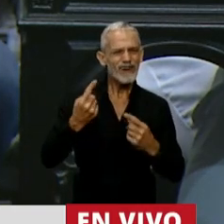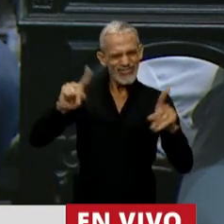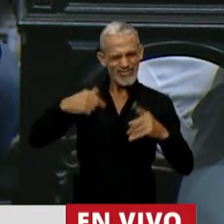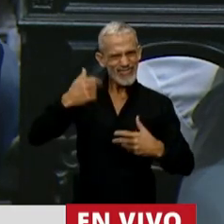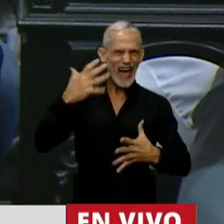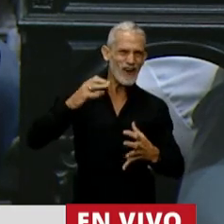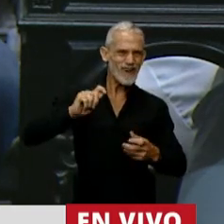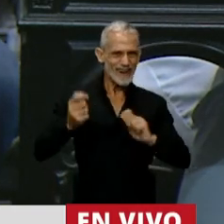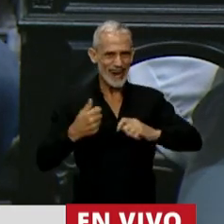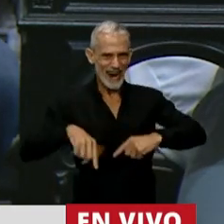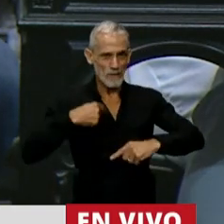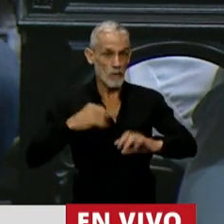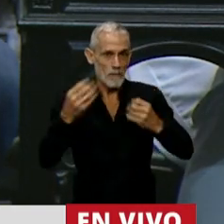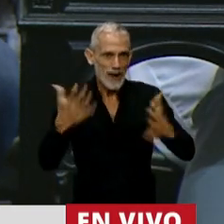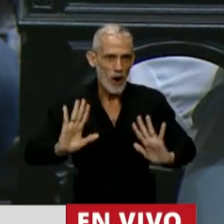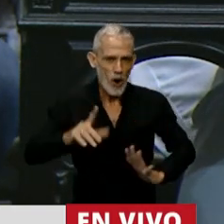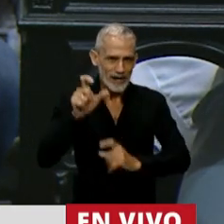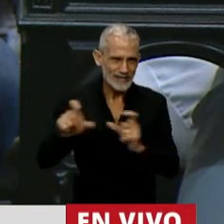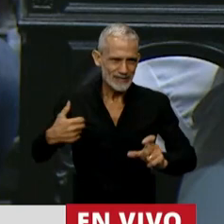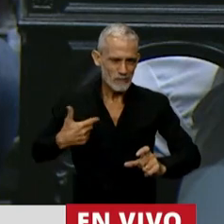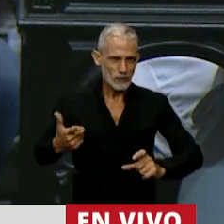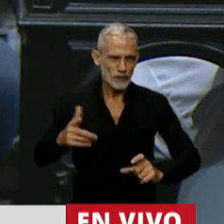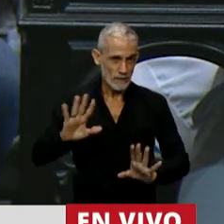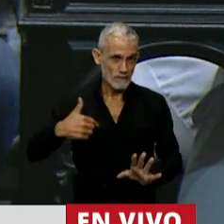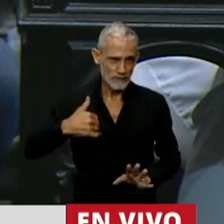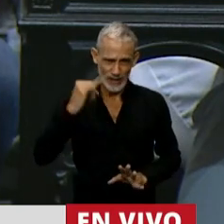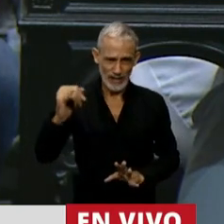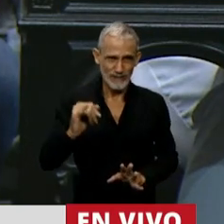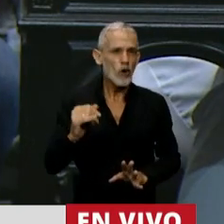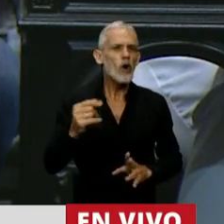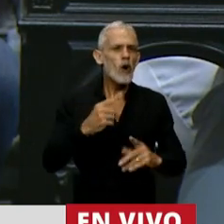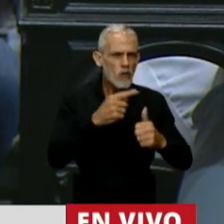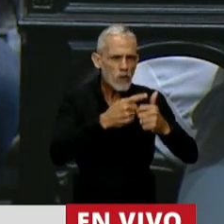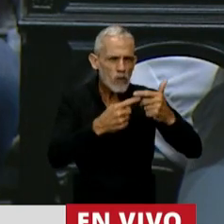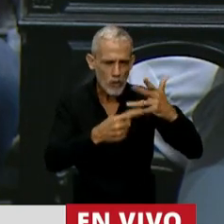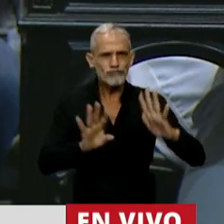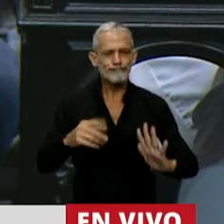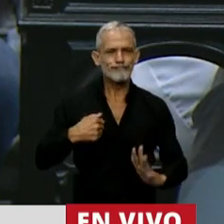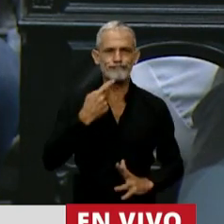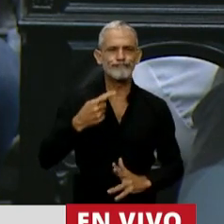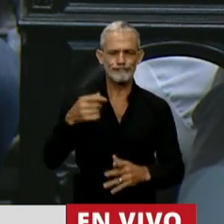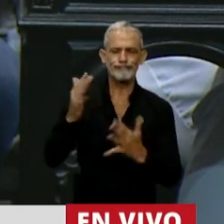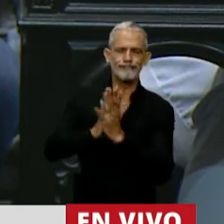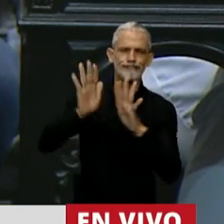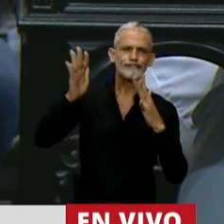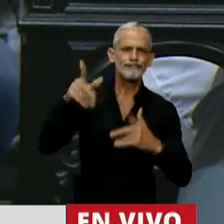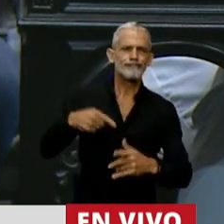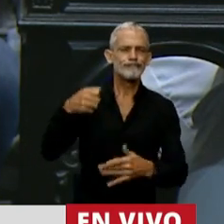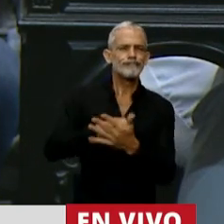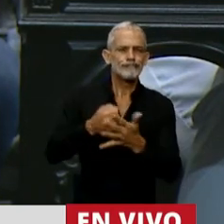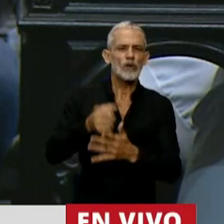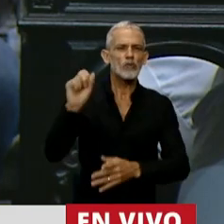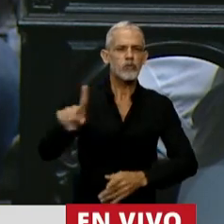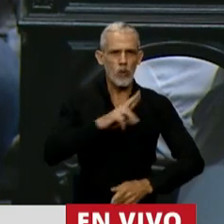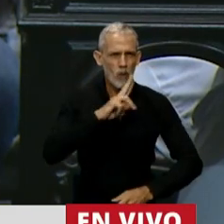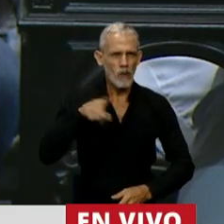distintos, somos mejores. Señor presidente, por todo esto quiero reconocer la lucha que vienen dando